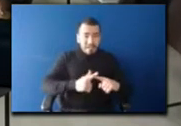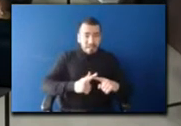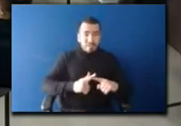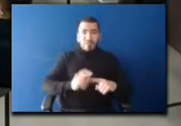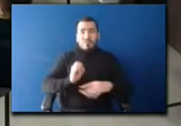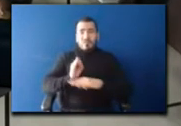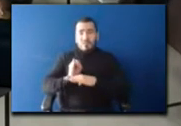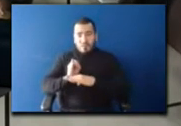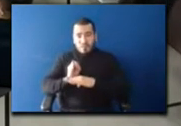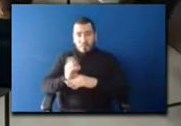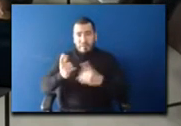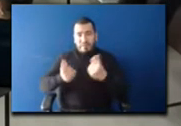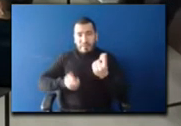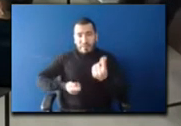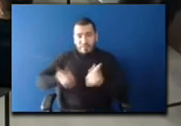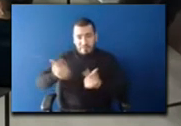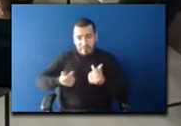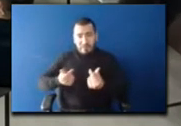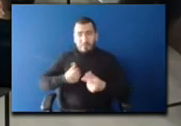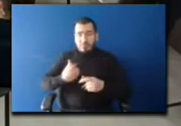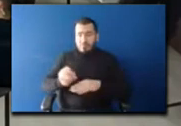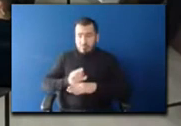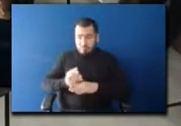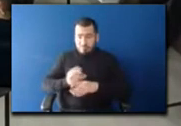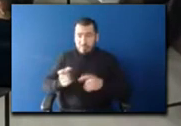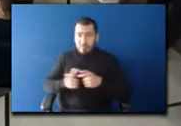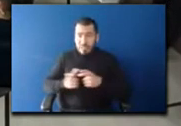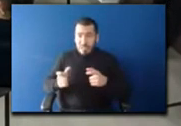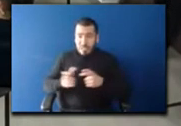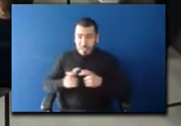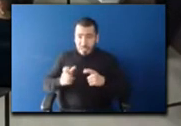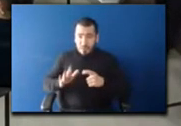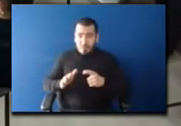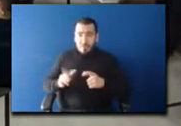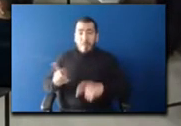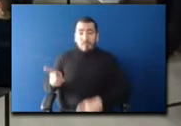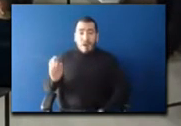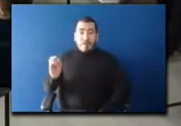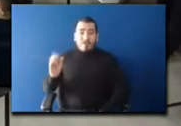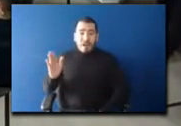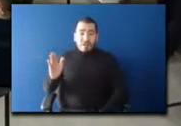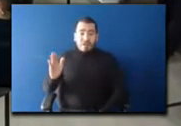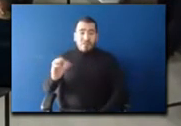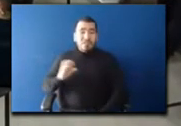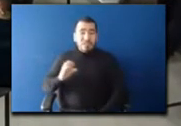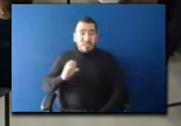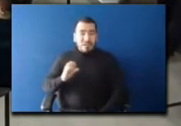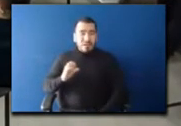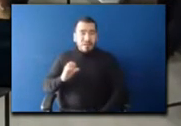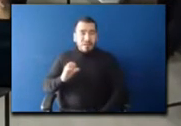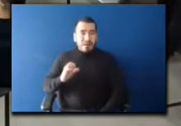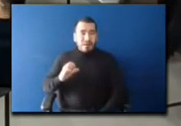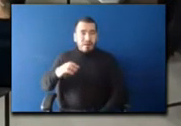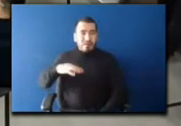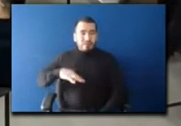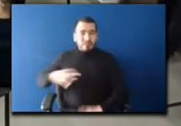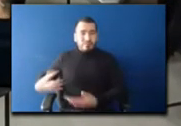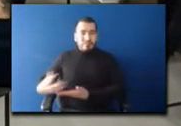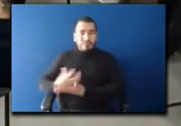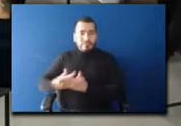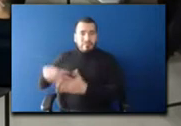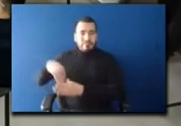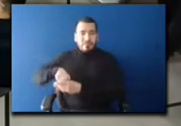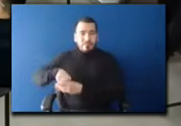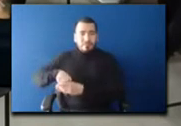uso mi tarjeta. El banco que tiene mi tarjeta de por sí ya se está ganando una comisión. ¿Por qué me tiene que cobrar a mí